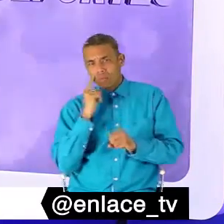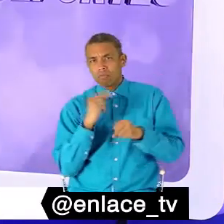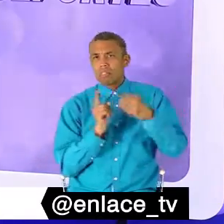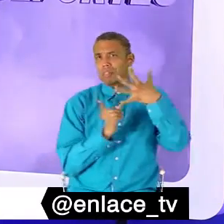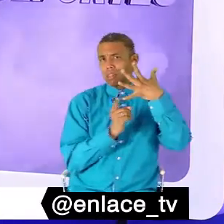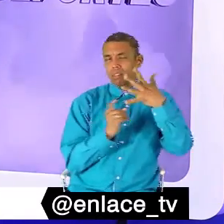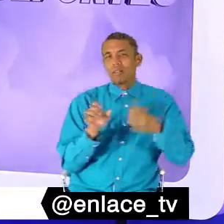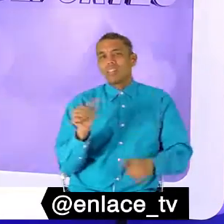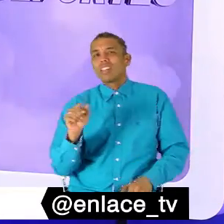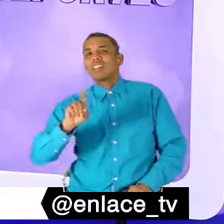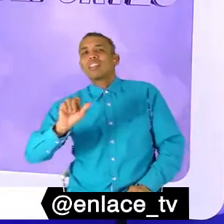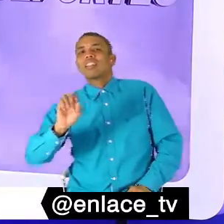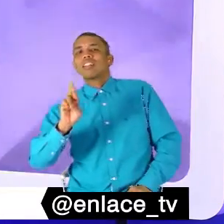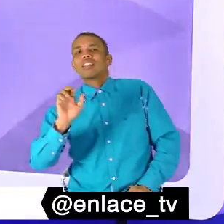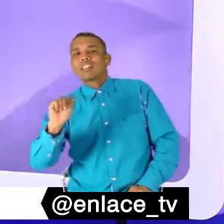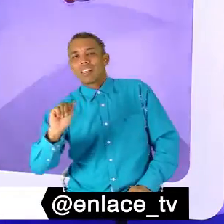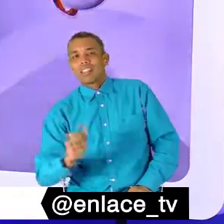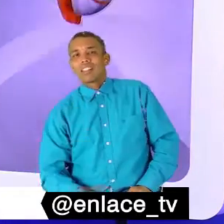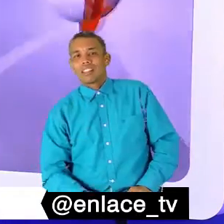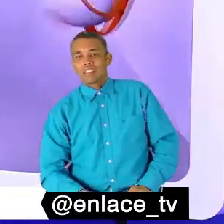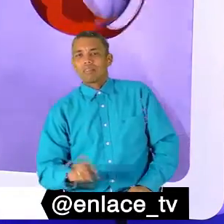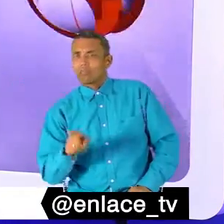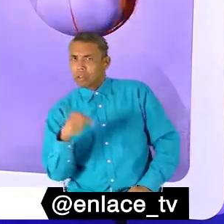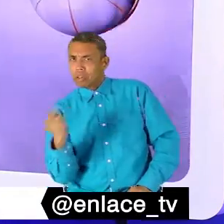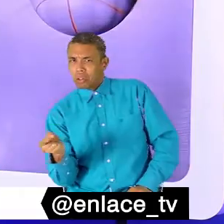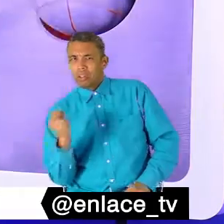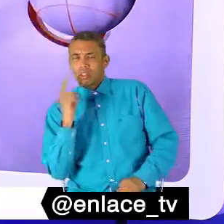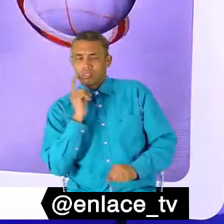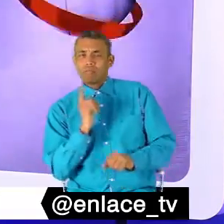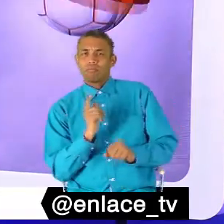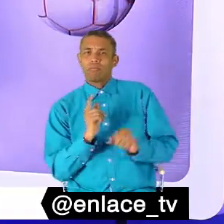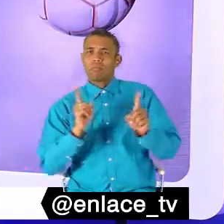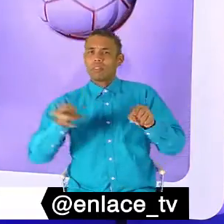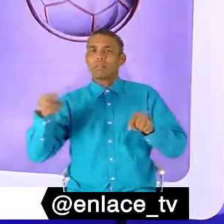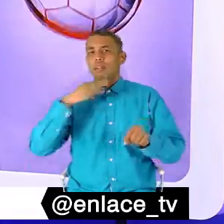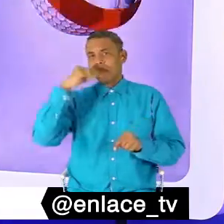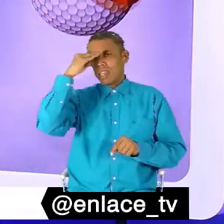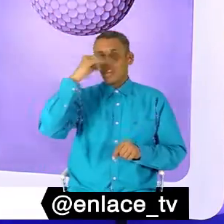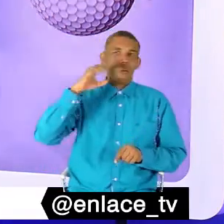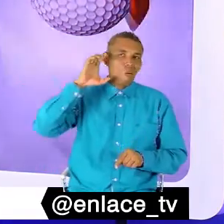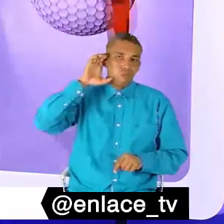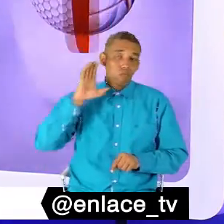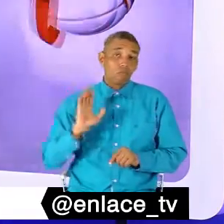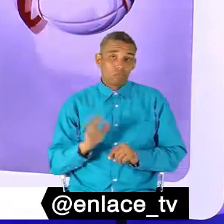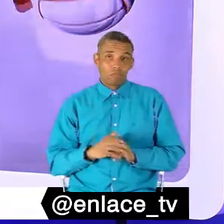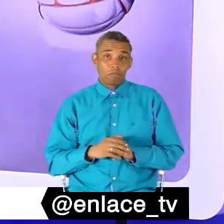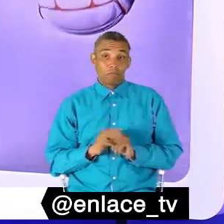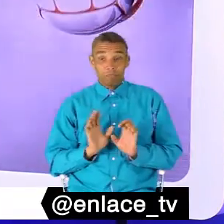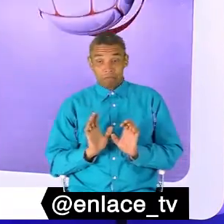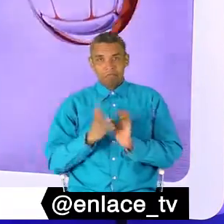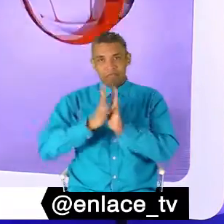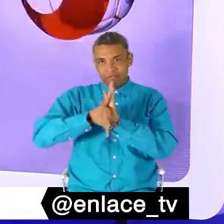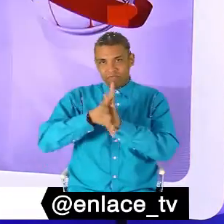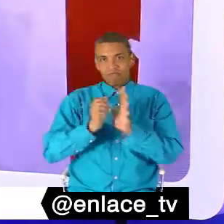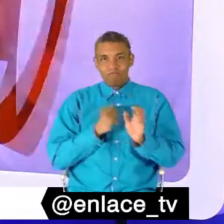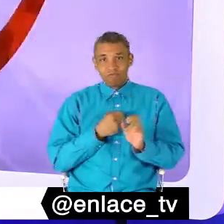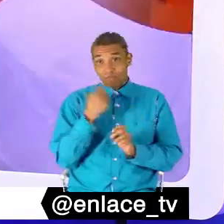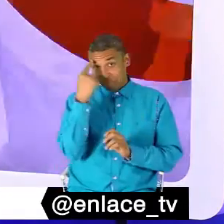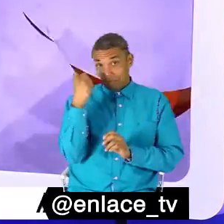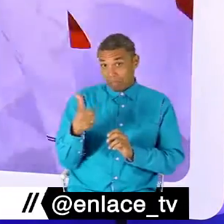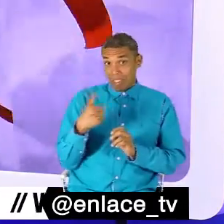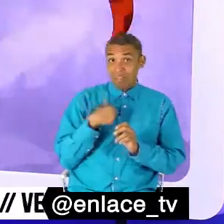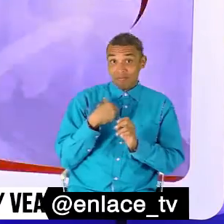de edad, en el Campeonato Mundial de BMX que se cumple en la ciudad de Medellín. Así que con esta información positiva para